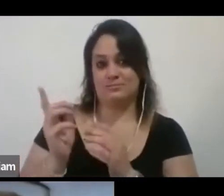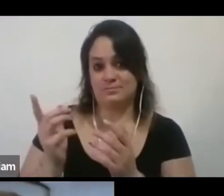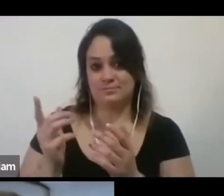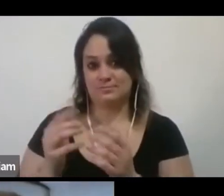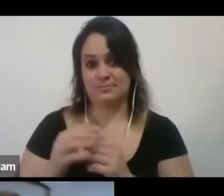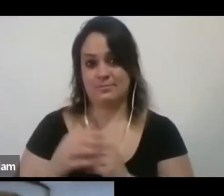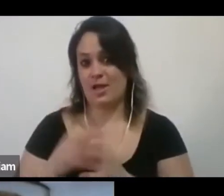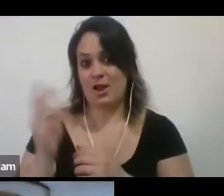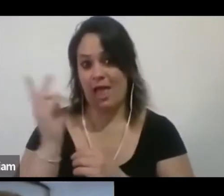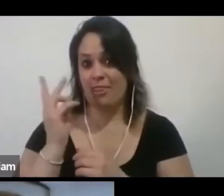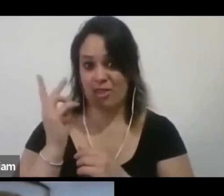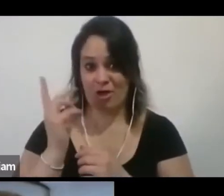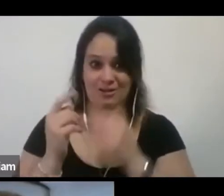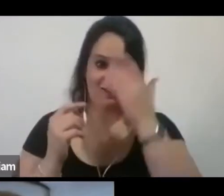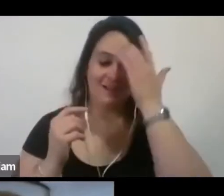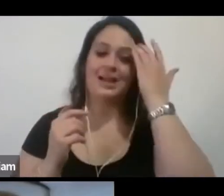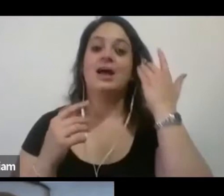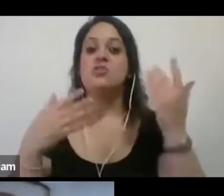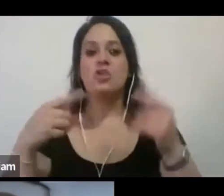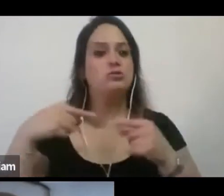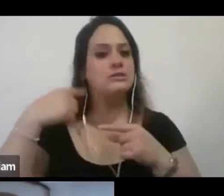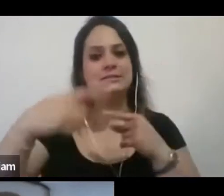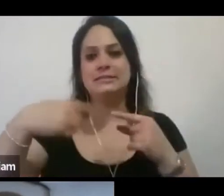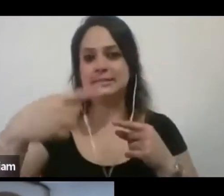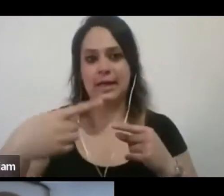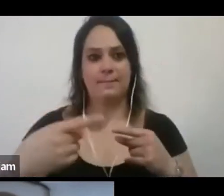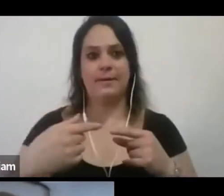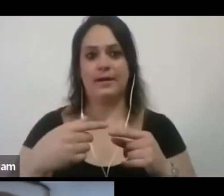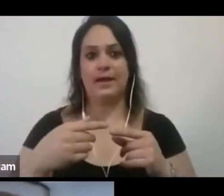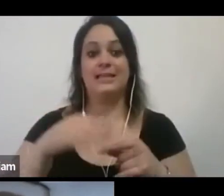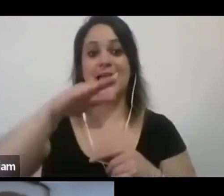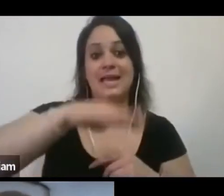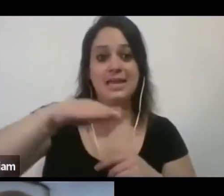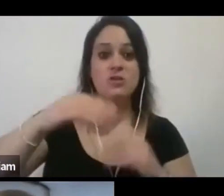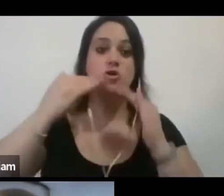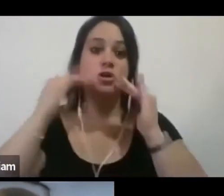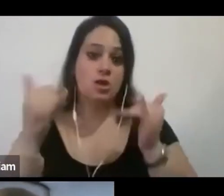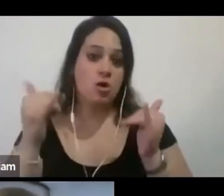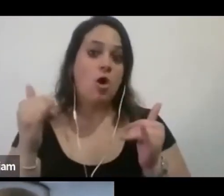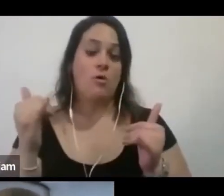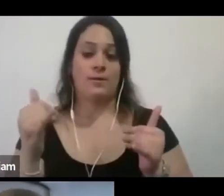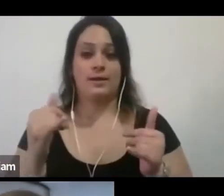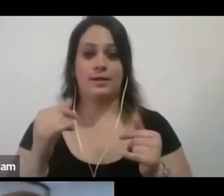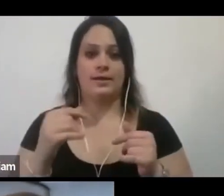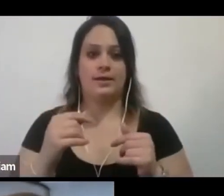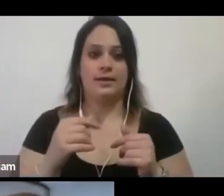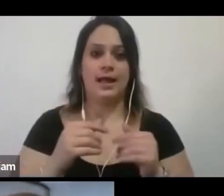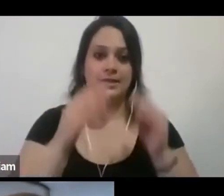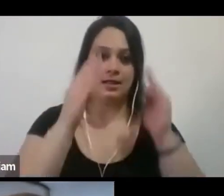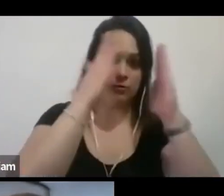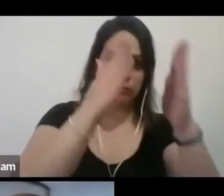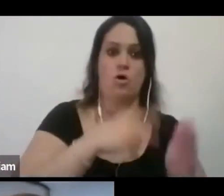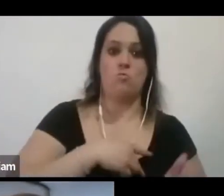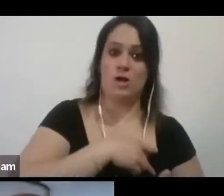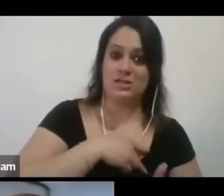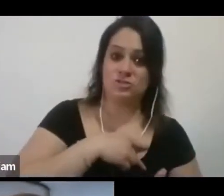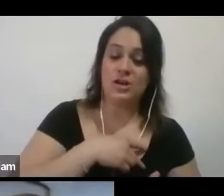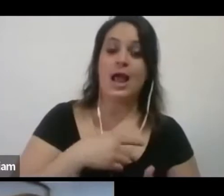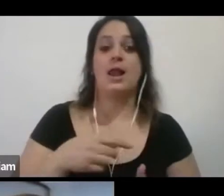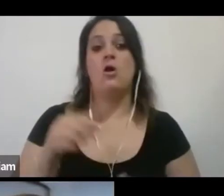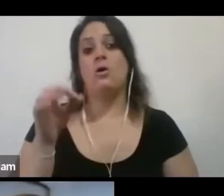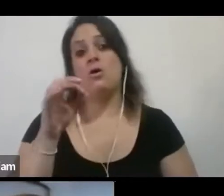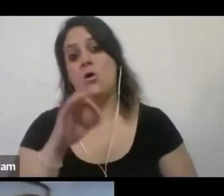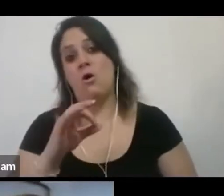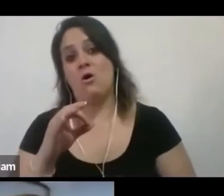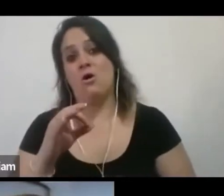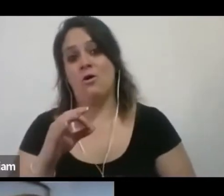Ese es mi recorrido siempre enfocado en la niñez y adolescencia, tanto en los procesos de orientación vocacional como en